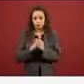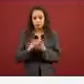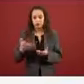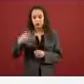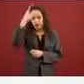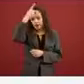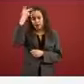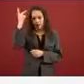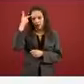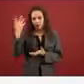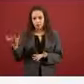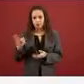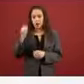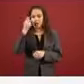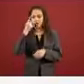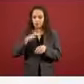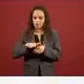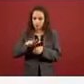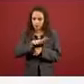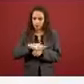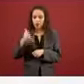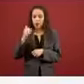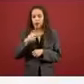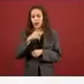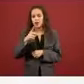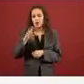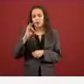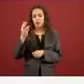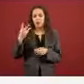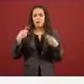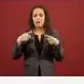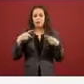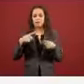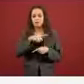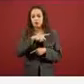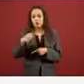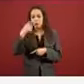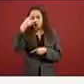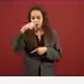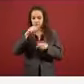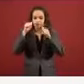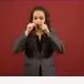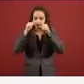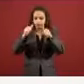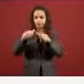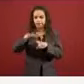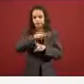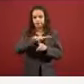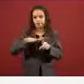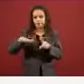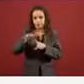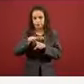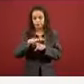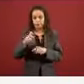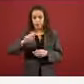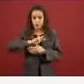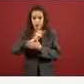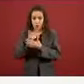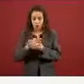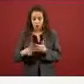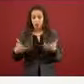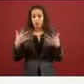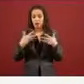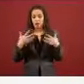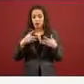administrativo y 43 personas que son los supervisores de acción comunitaria, porque el programa tiene